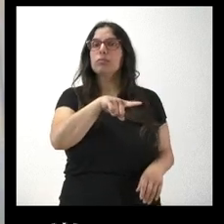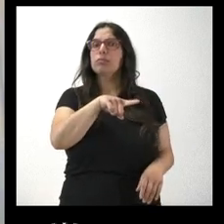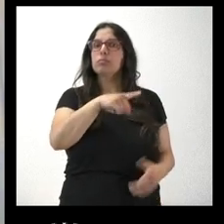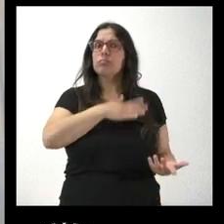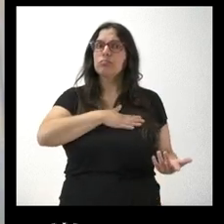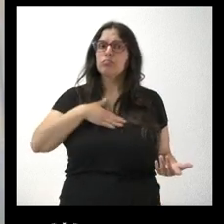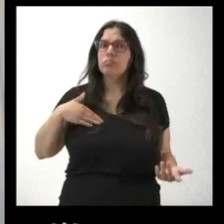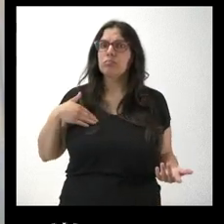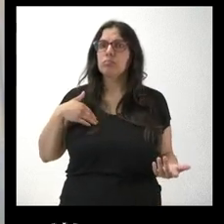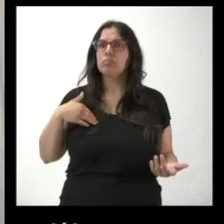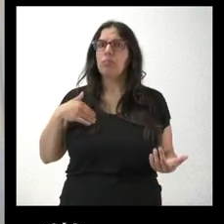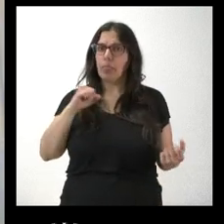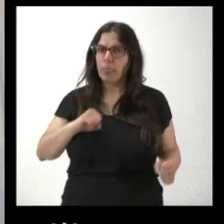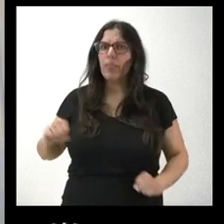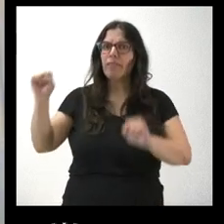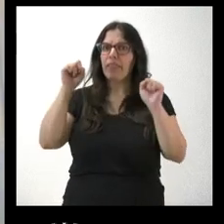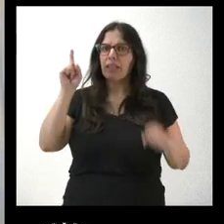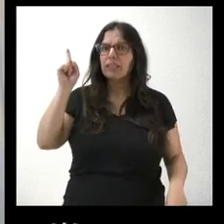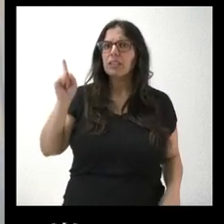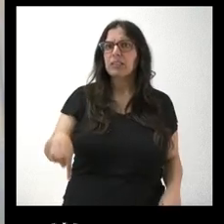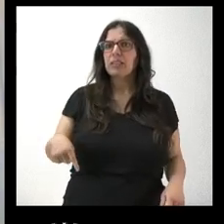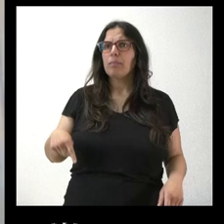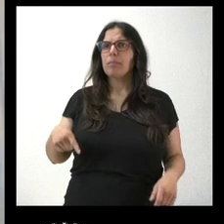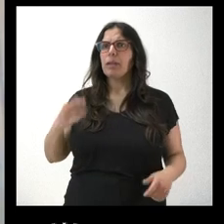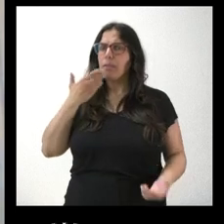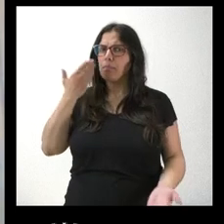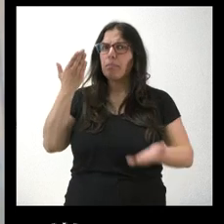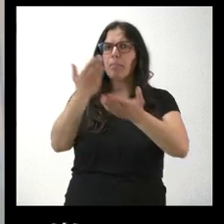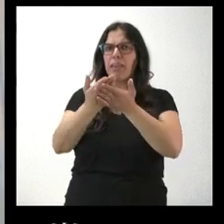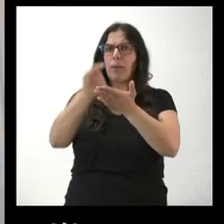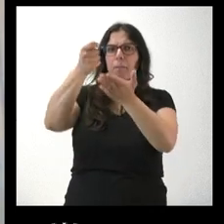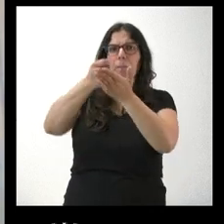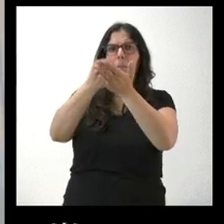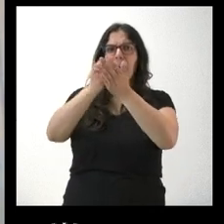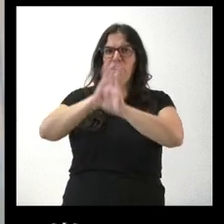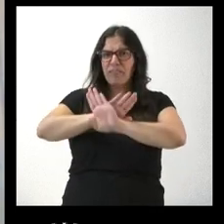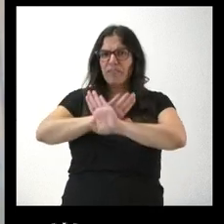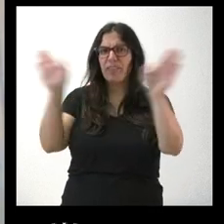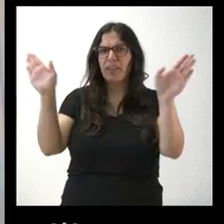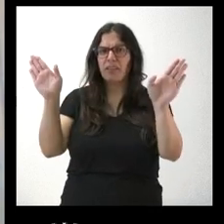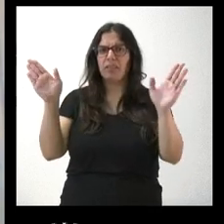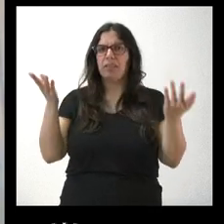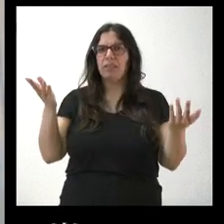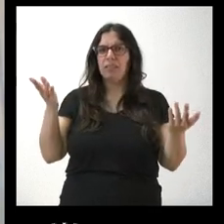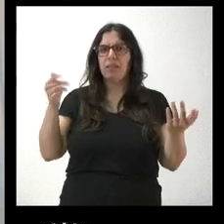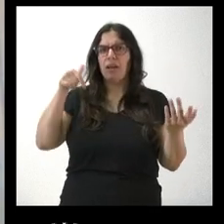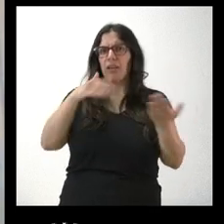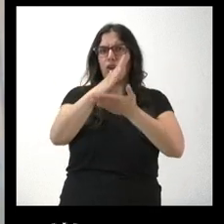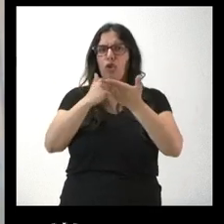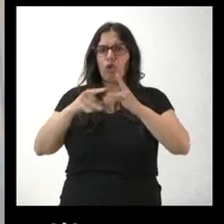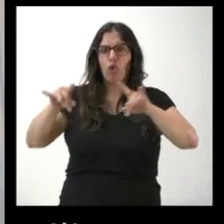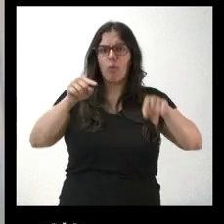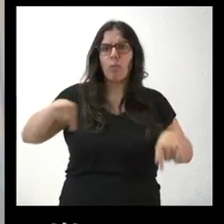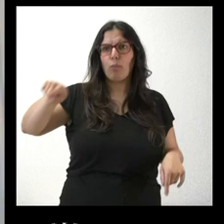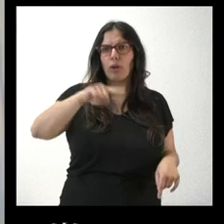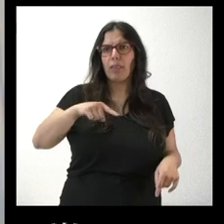a defender igualmente que se termine de pagar, que no se pague ya ninguna autopista de esta comunidad, que